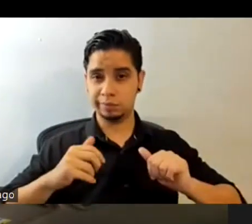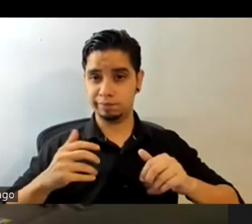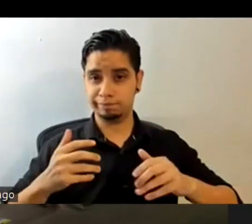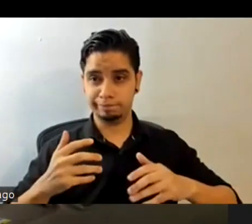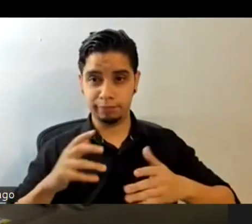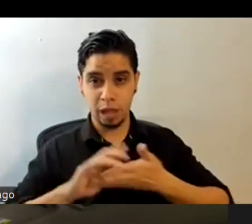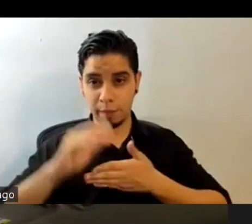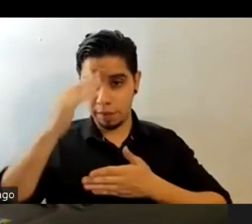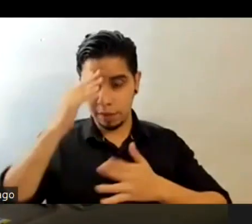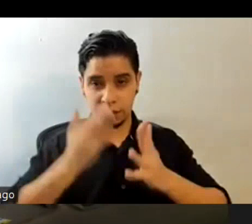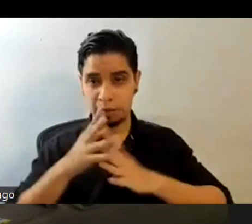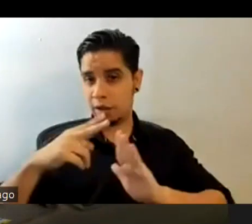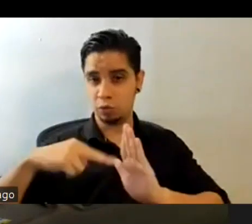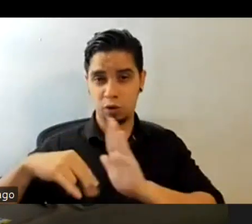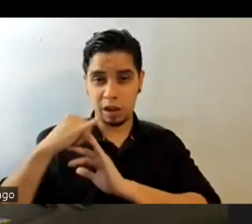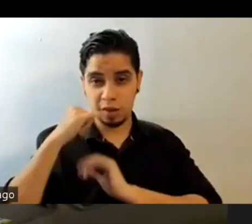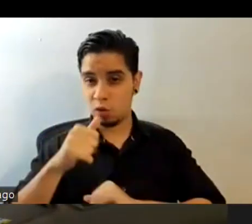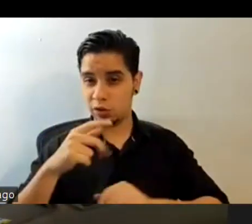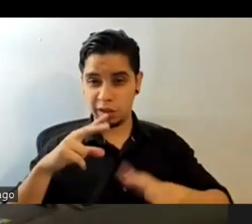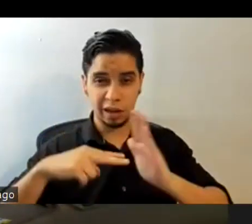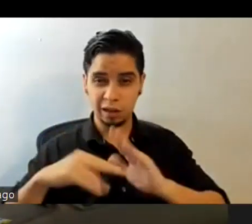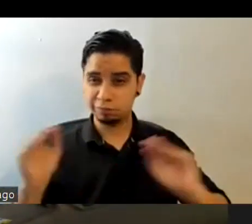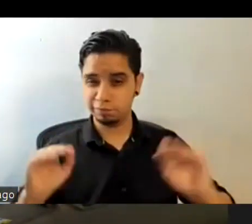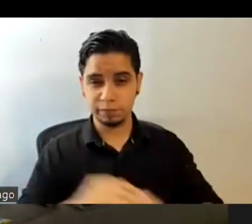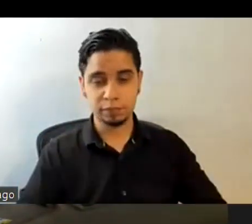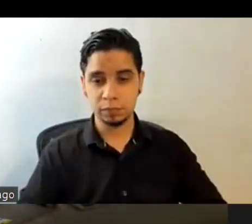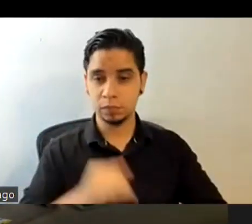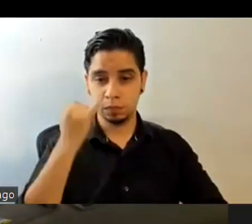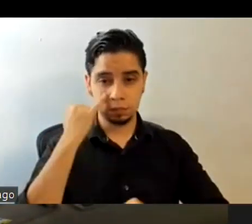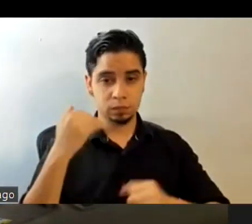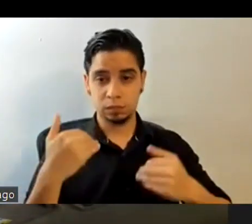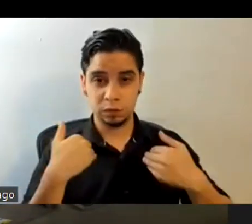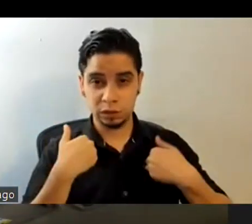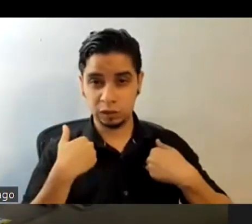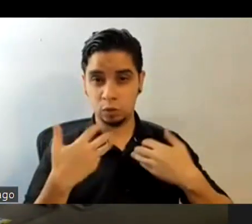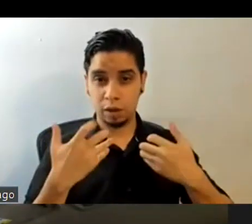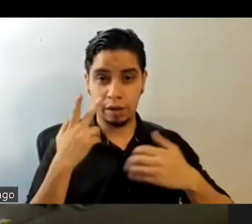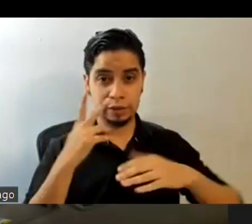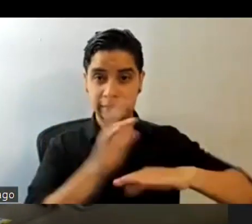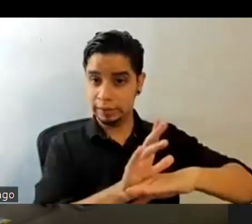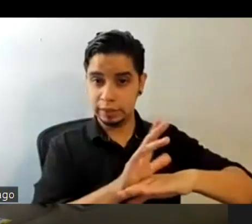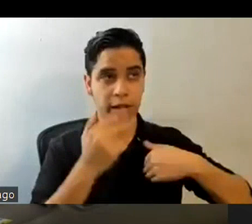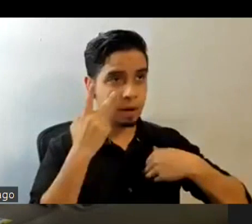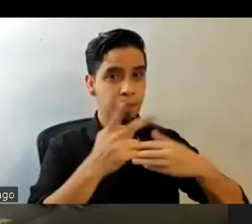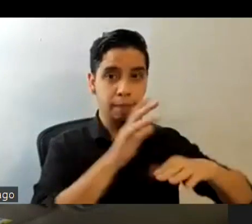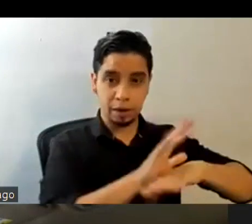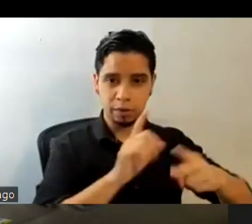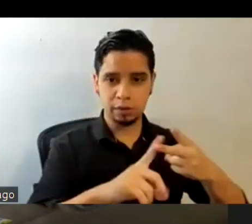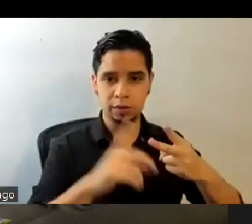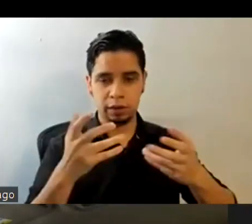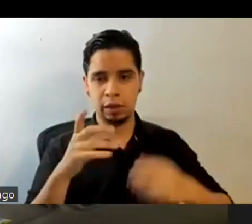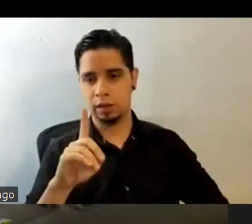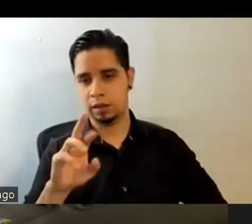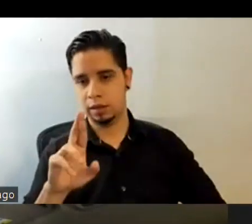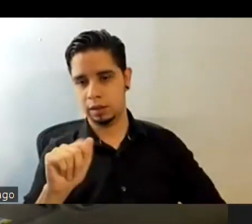no se lee, Exactamente. Si tú Para quieres ser ese lado. cineasta, tienes que ver películas. Si quieres ser dramaturgo, hay que ver obras. Uno tiene